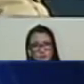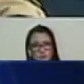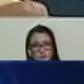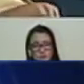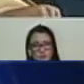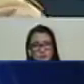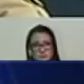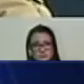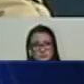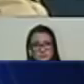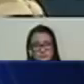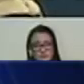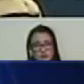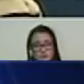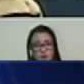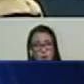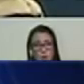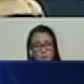desde el punto de vista social.